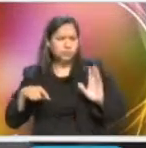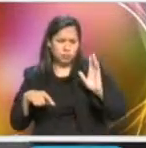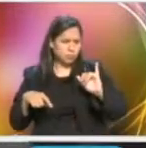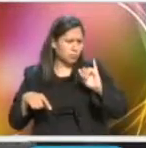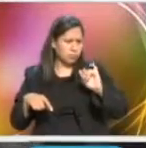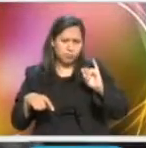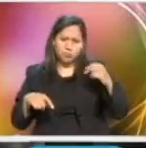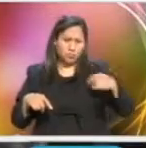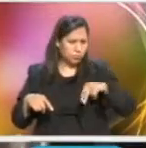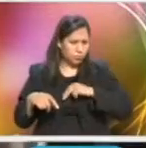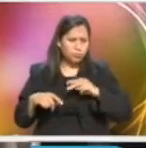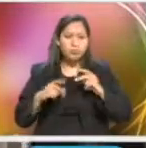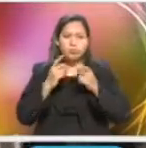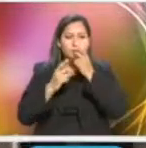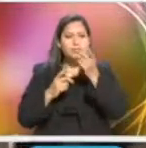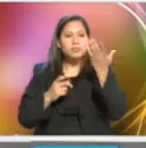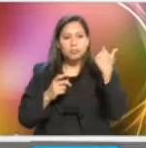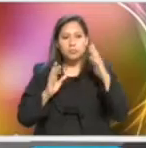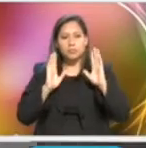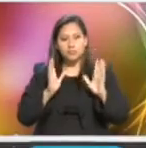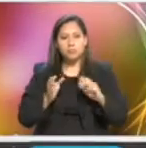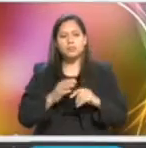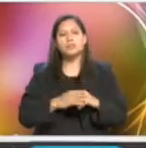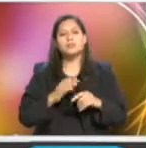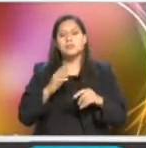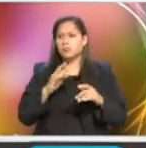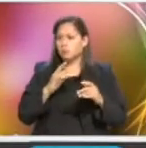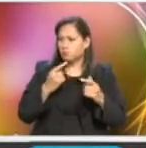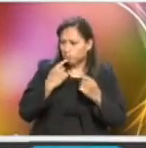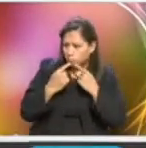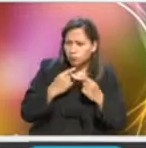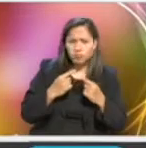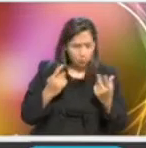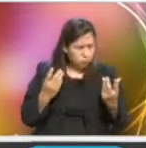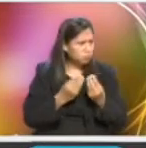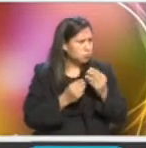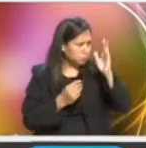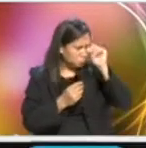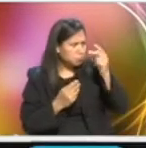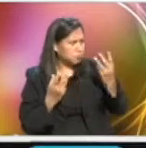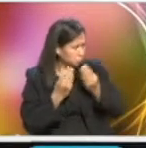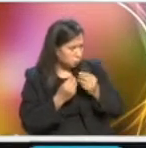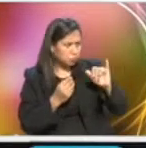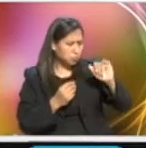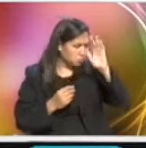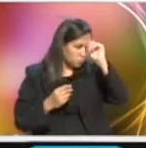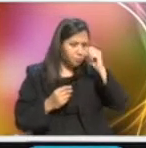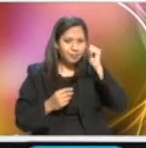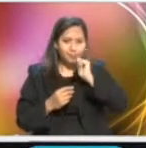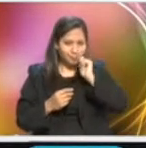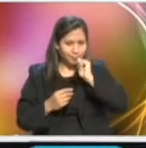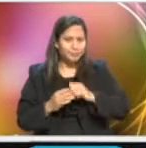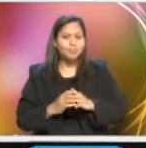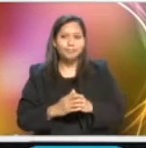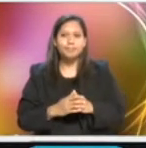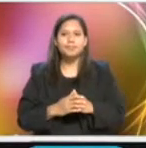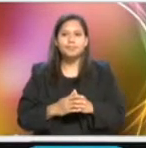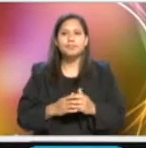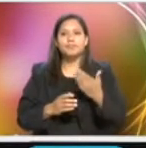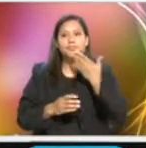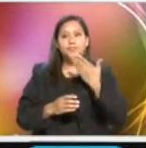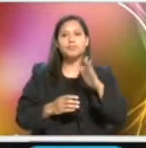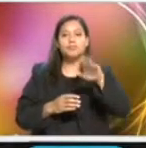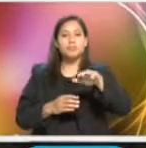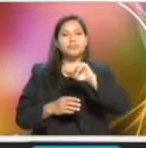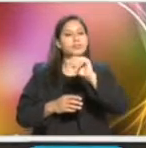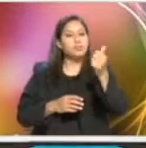Todos nosotros, como te decía yo, cooperamos entre nosotros. Sí, sí, hemos tocado juntos mucho. Qué padre. Oye, ¿y